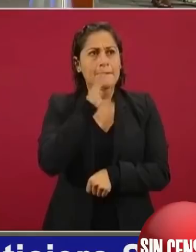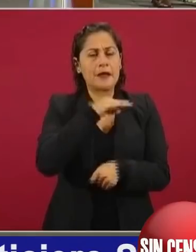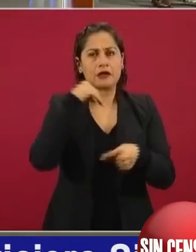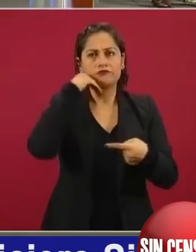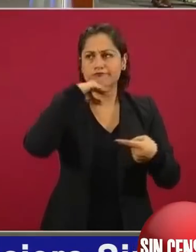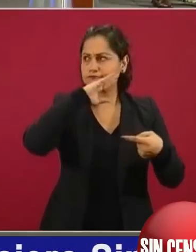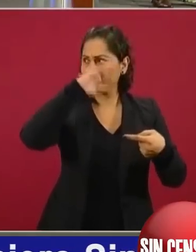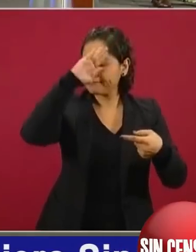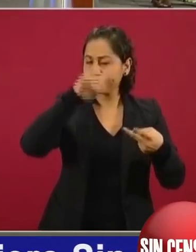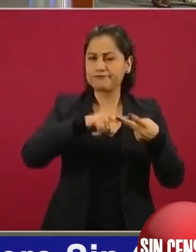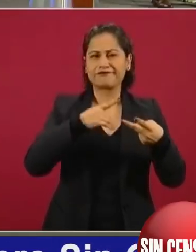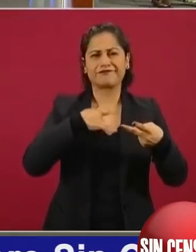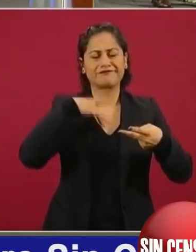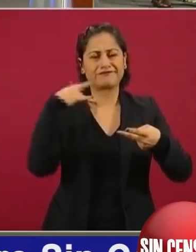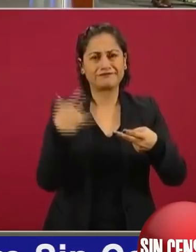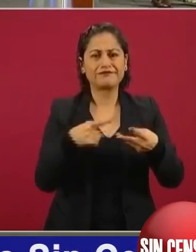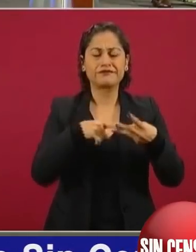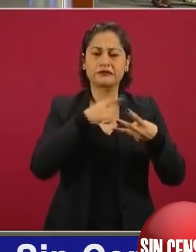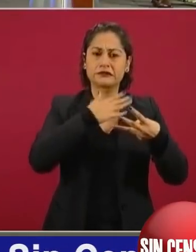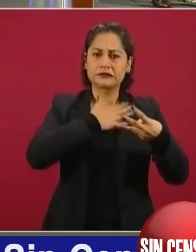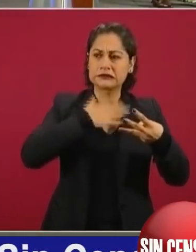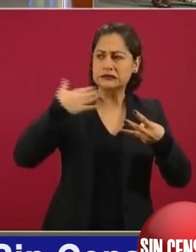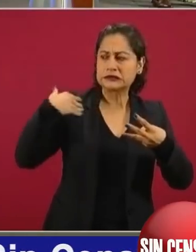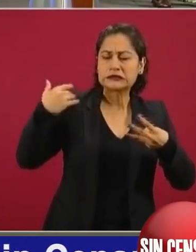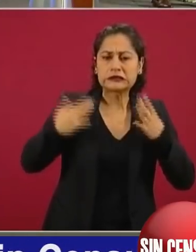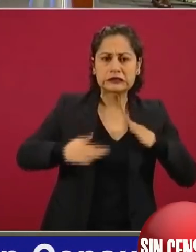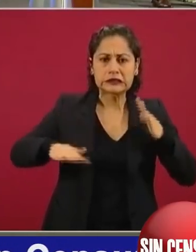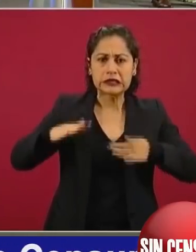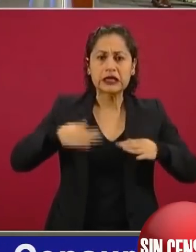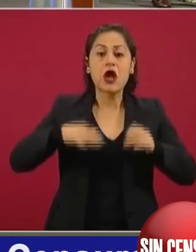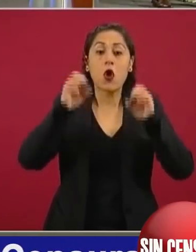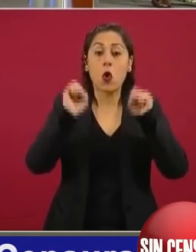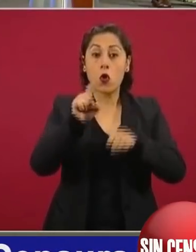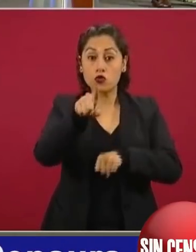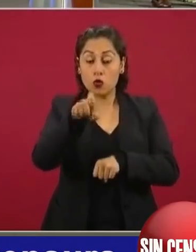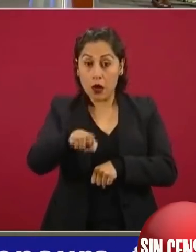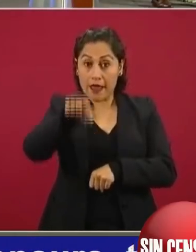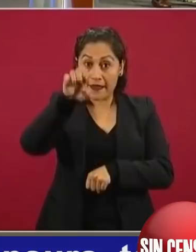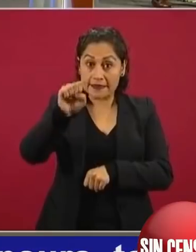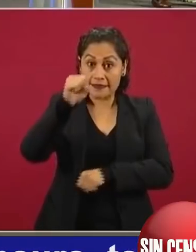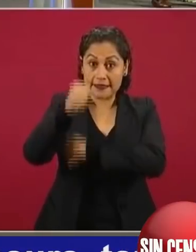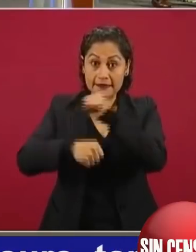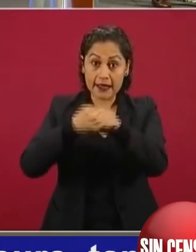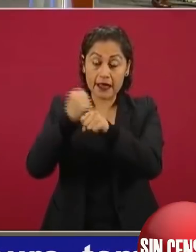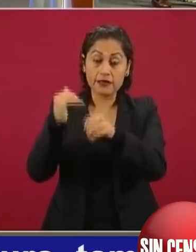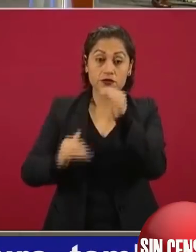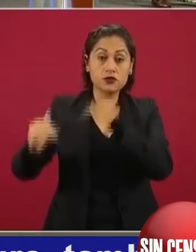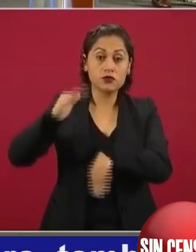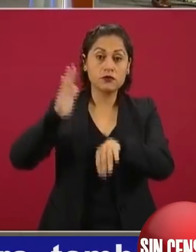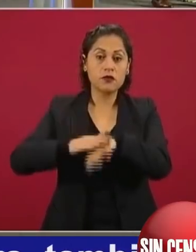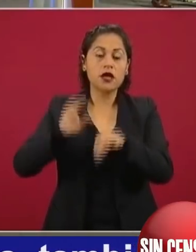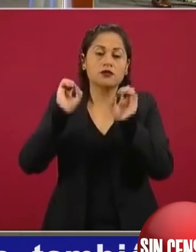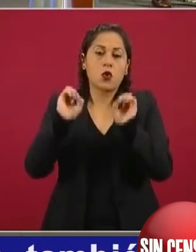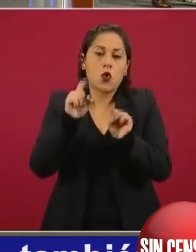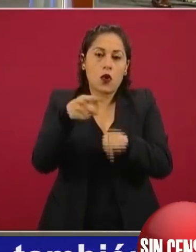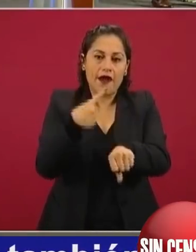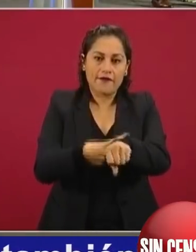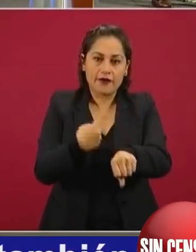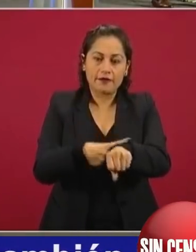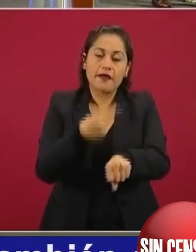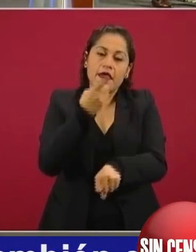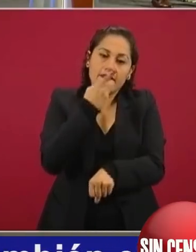además tiene 60 o más años de edad, o bien tiene una enfermedad crónica, destacadamente diabetes, hipertensión,